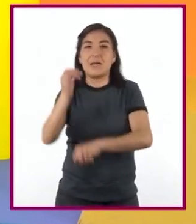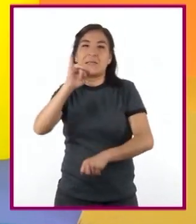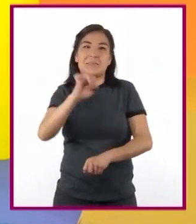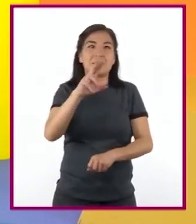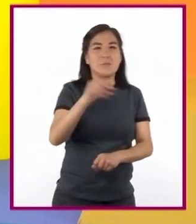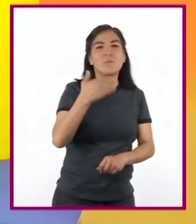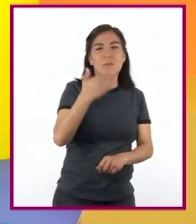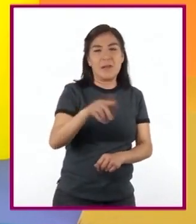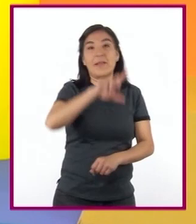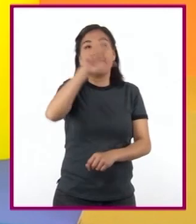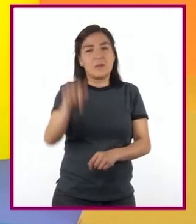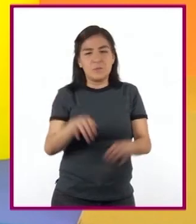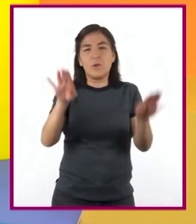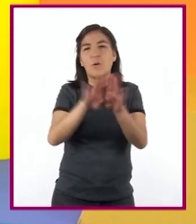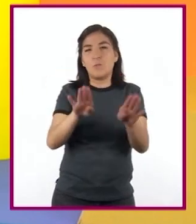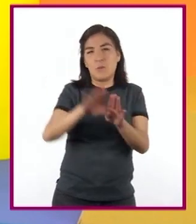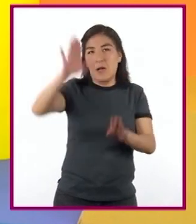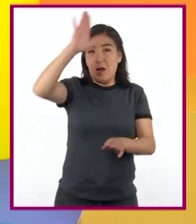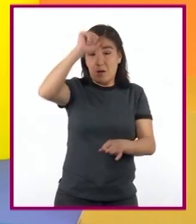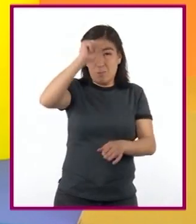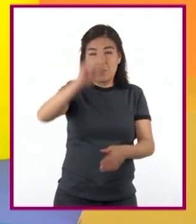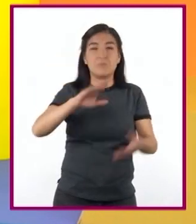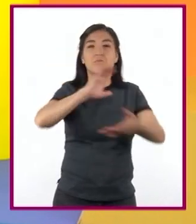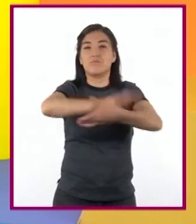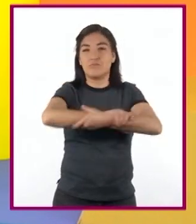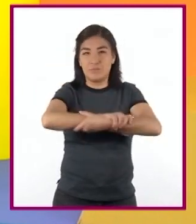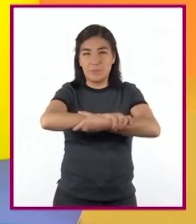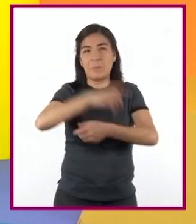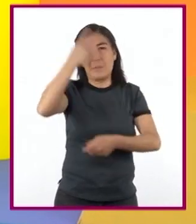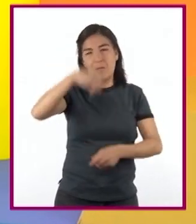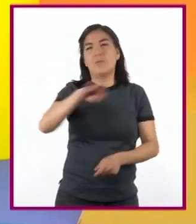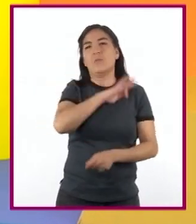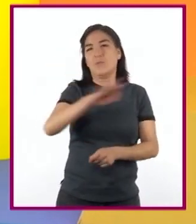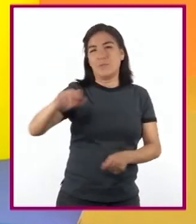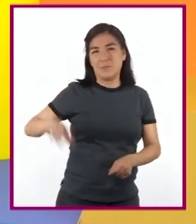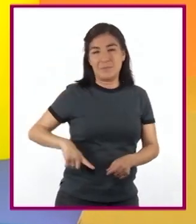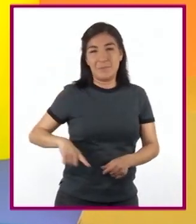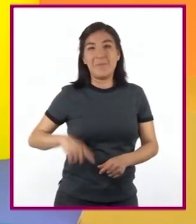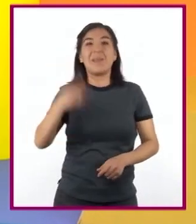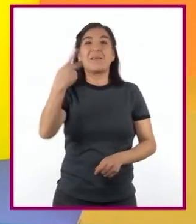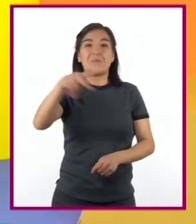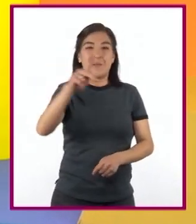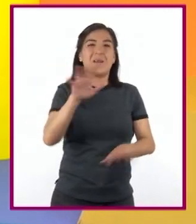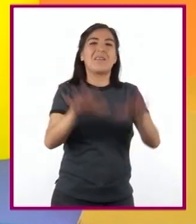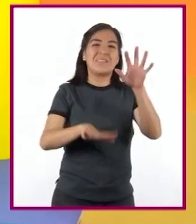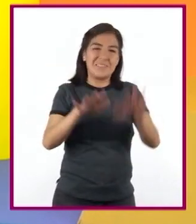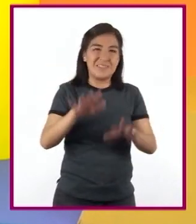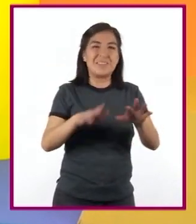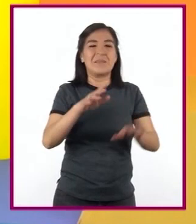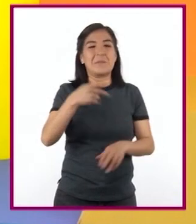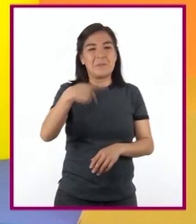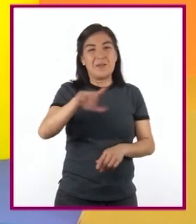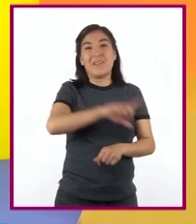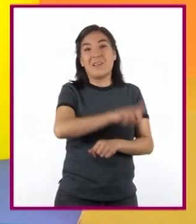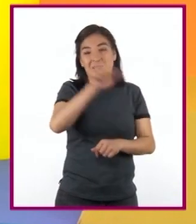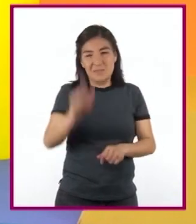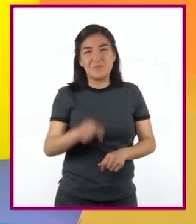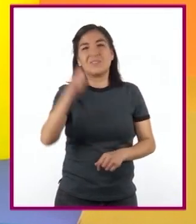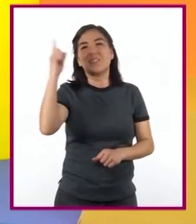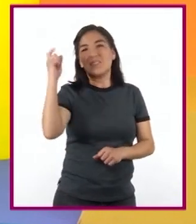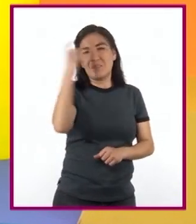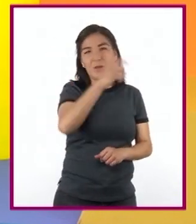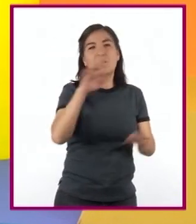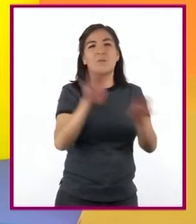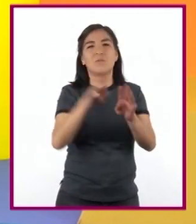pactando acuerdos para gobernar. Sin embargo, sufrieron graves dificultades para conseguir